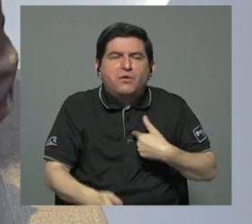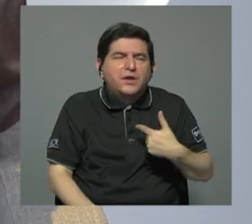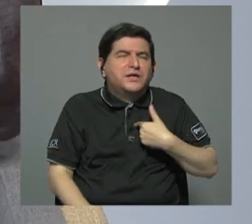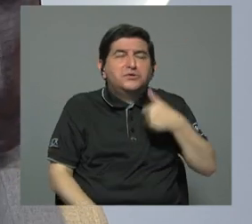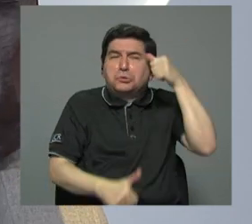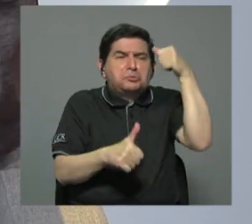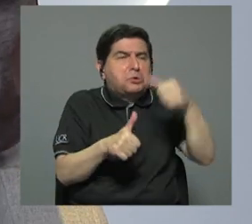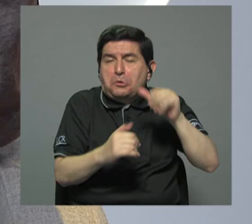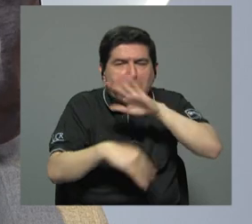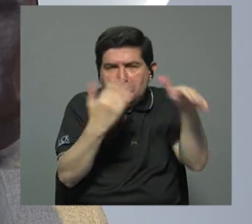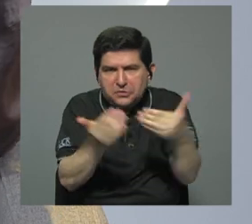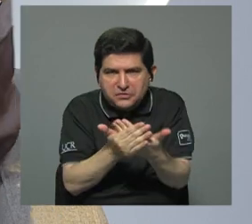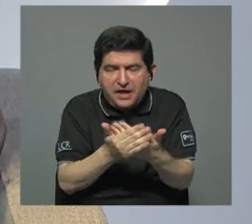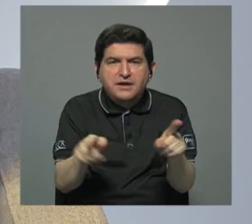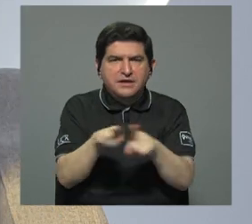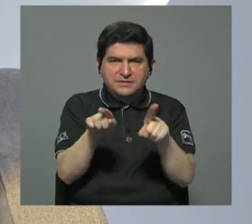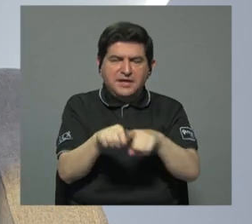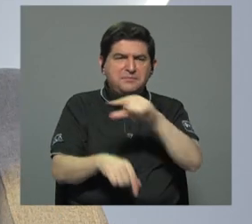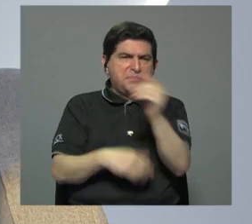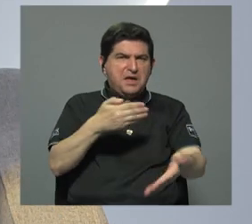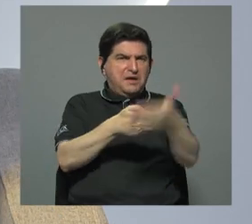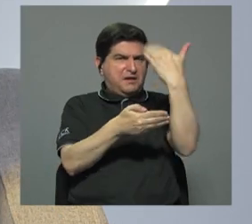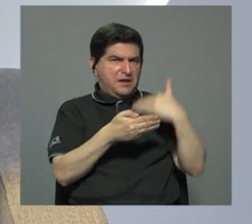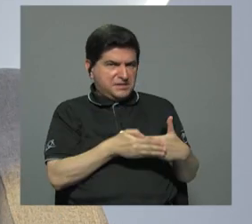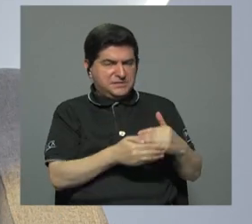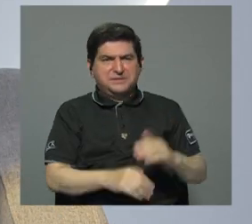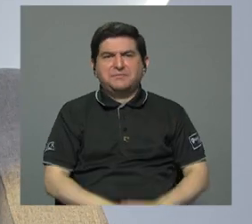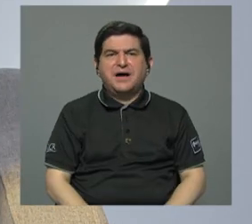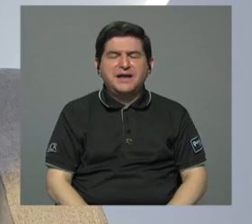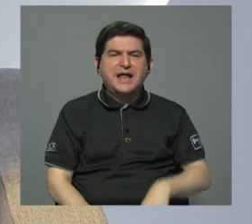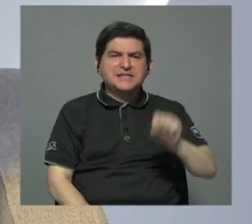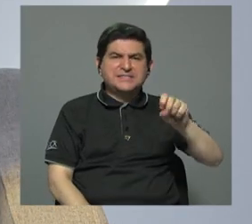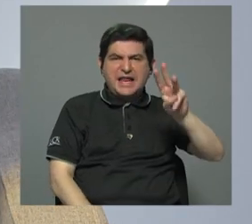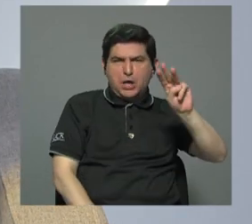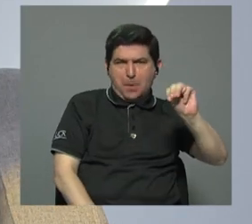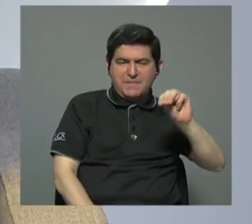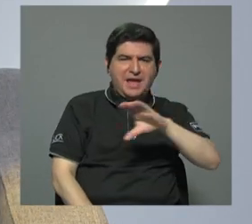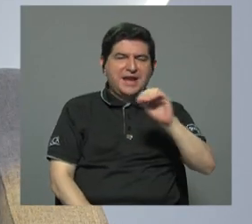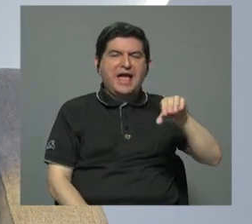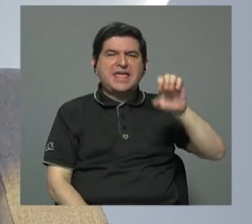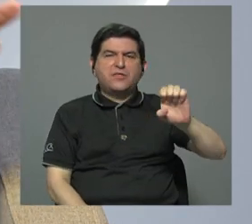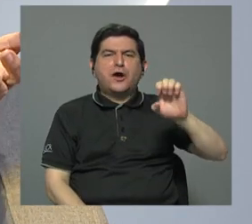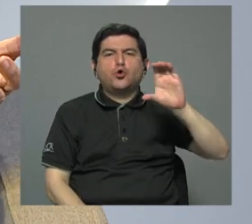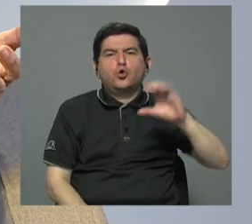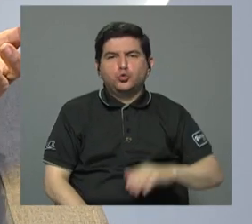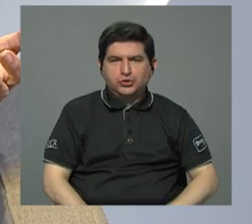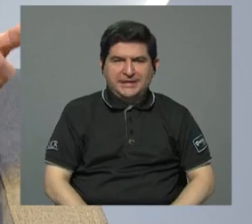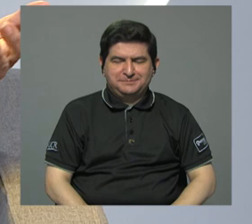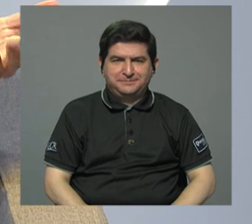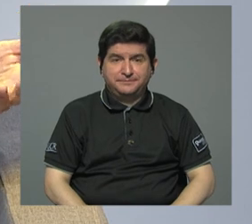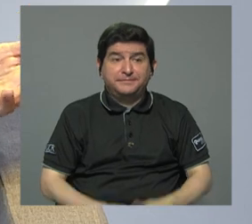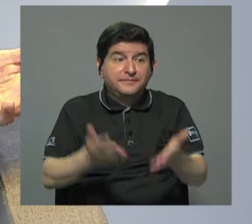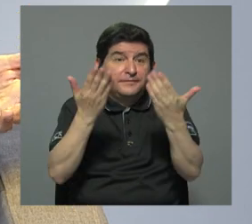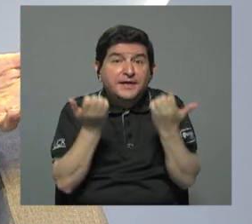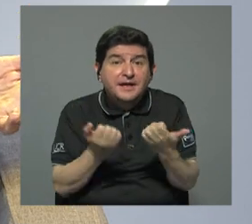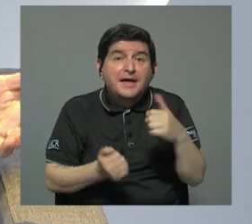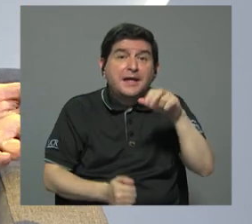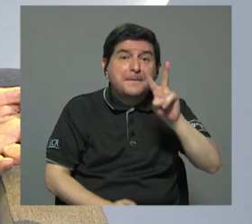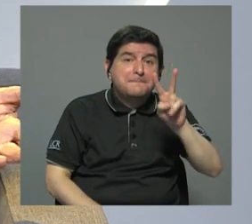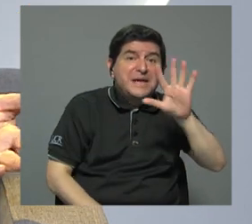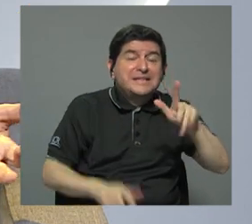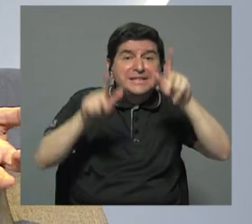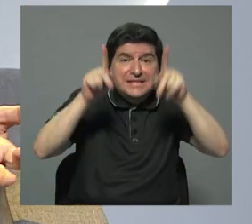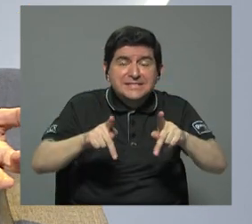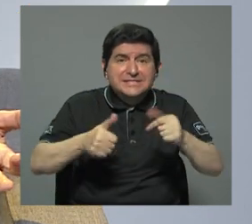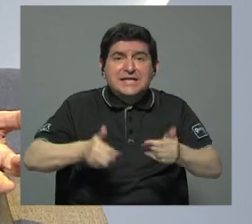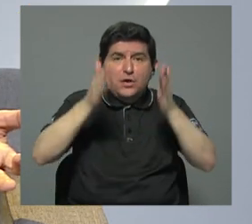escapan. También estuvo la semana pasada don Sergio Mena y don Eduardo Cruzan. ¿Por qué? Porque queremos que las 25